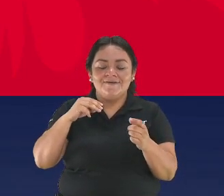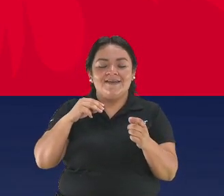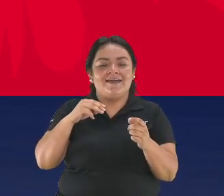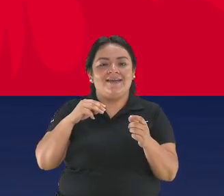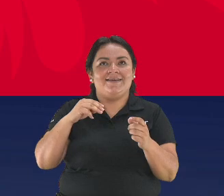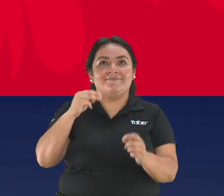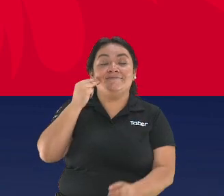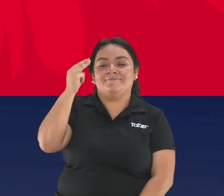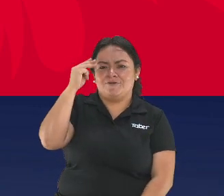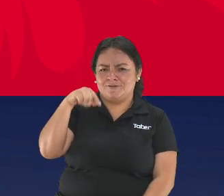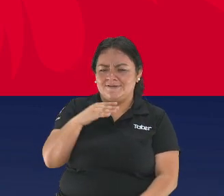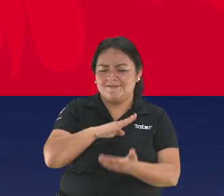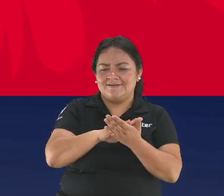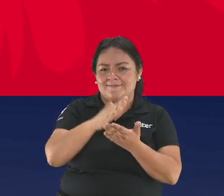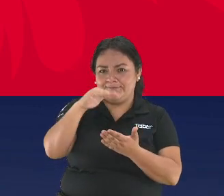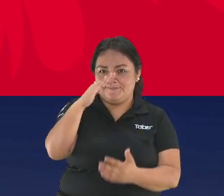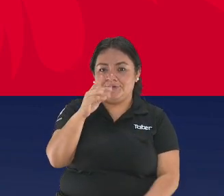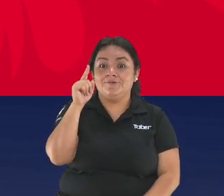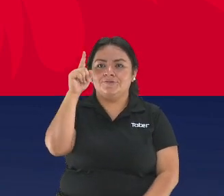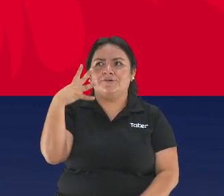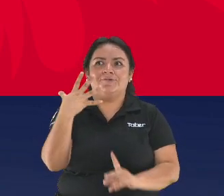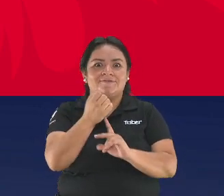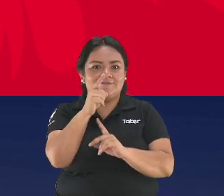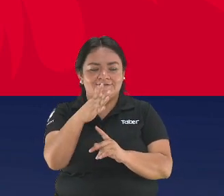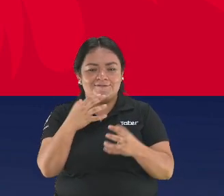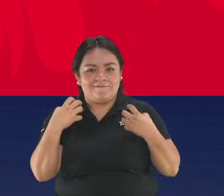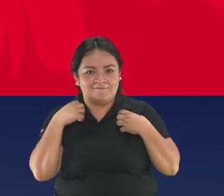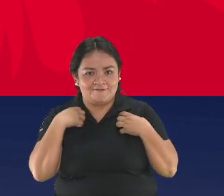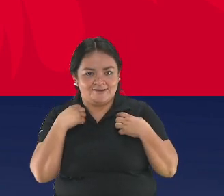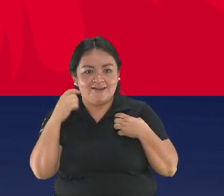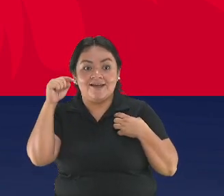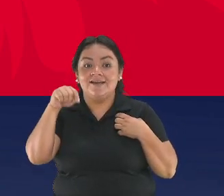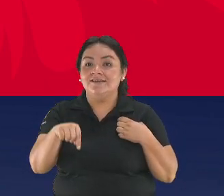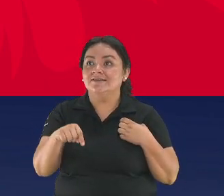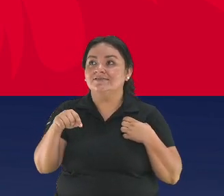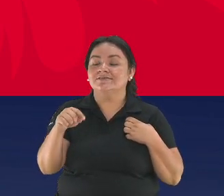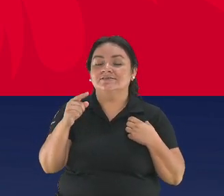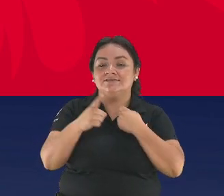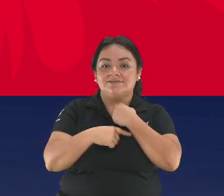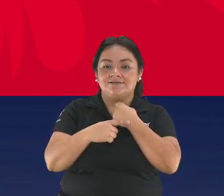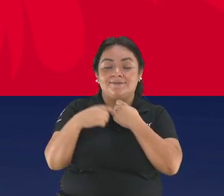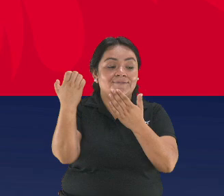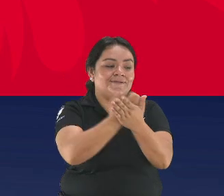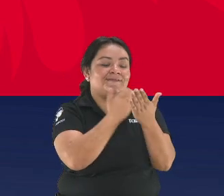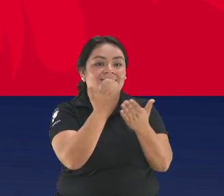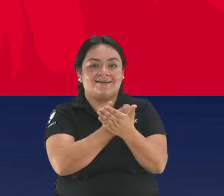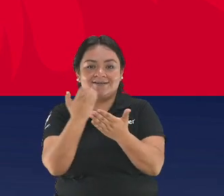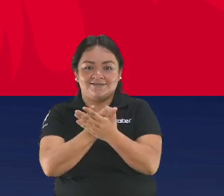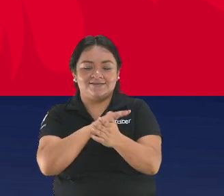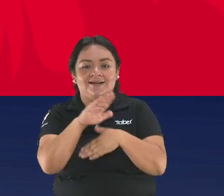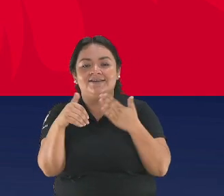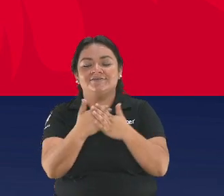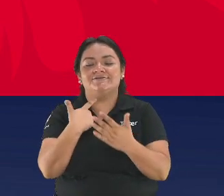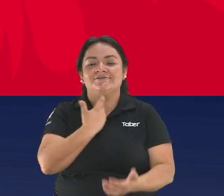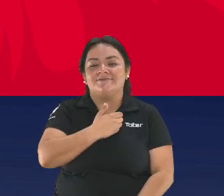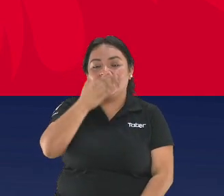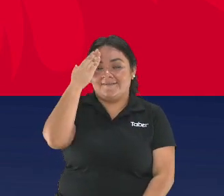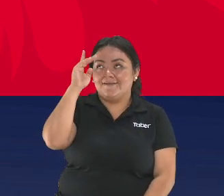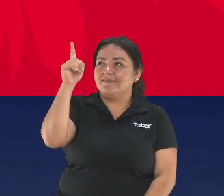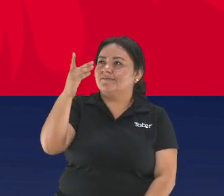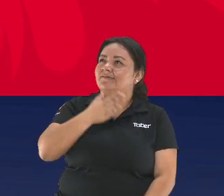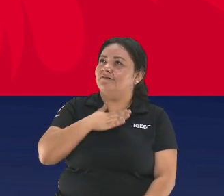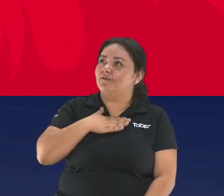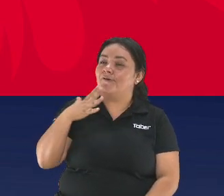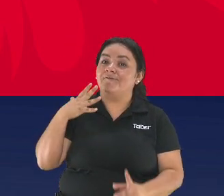camino de dios dios tiene un plan para ti y es nuestro cliché a la hora de evangelizar y todos sabemos que dios tiene un plan